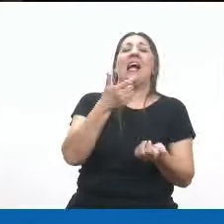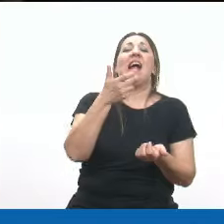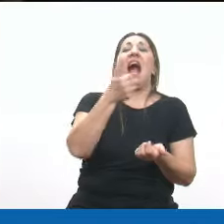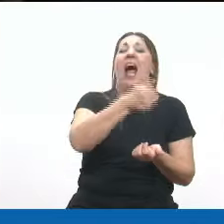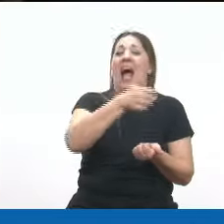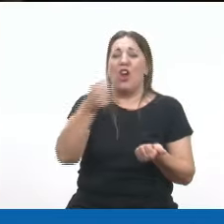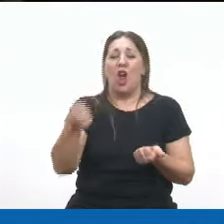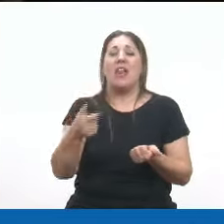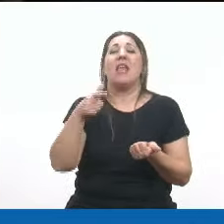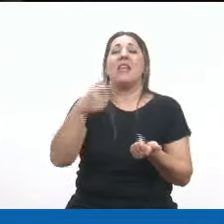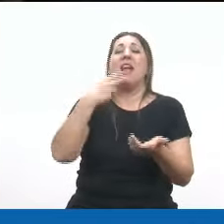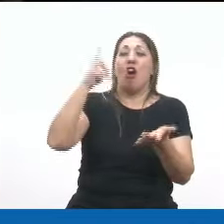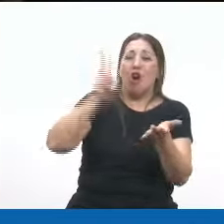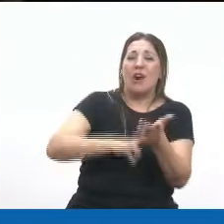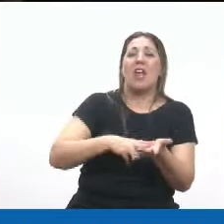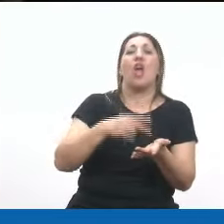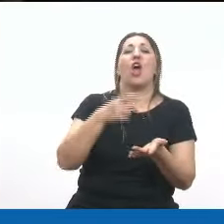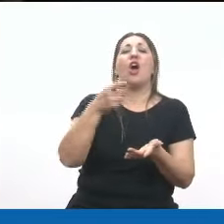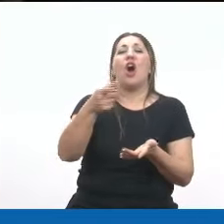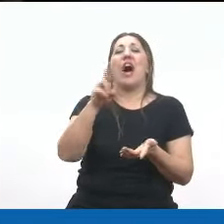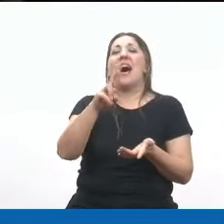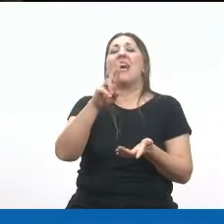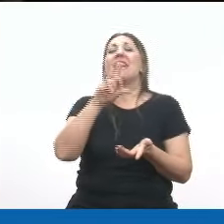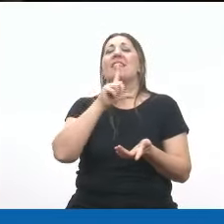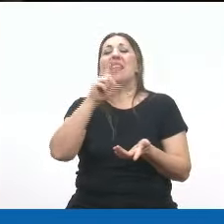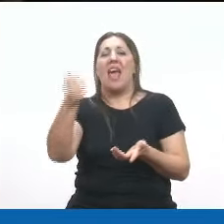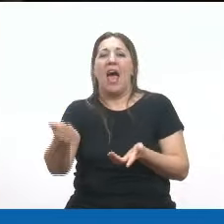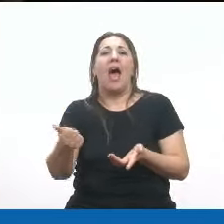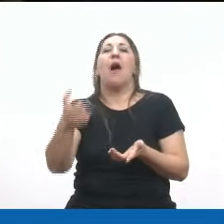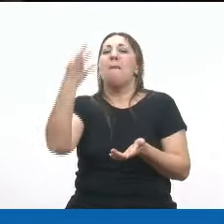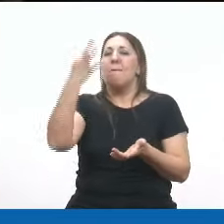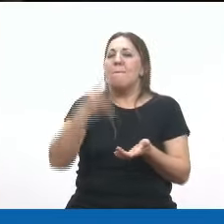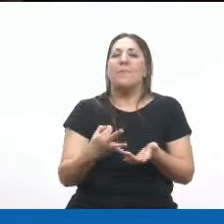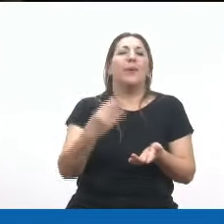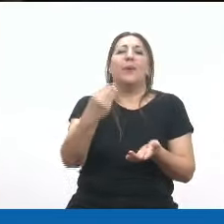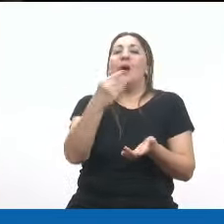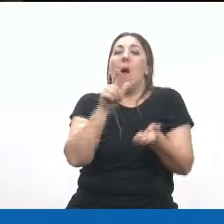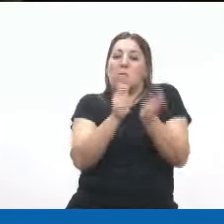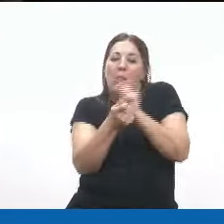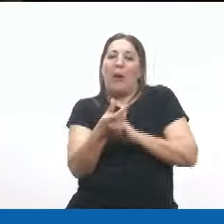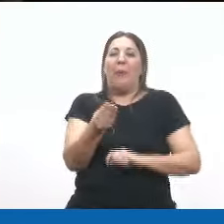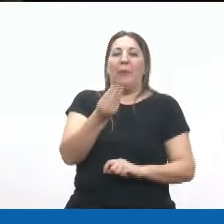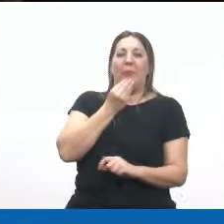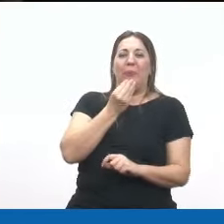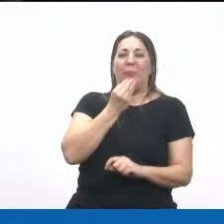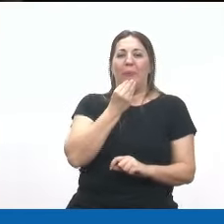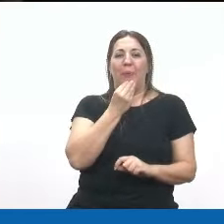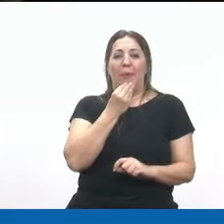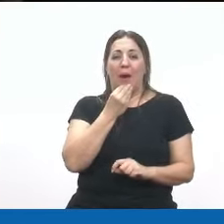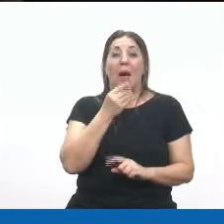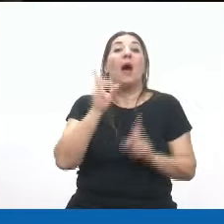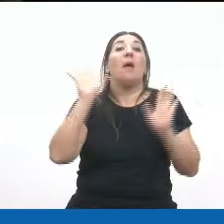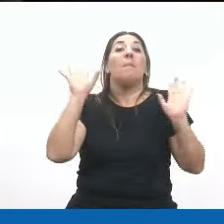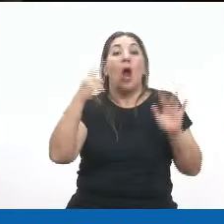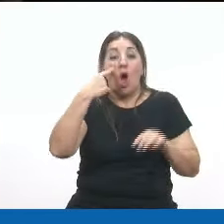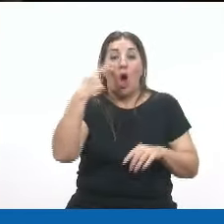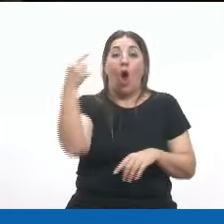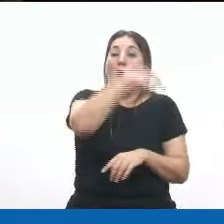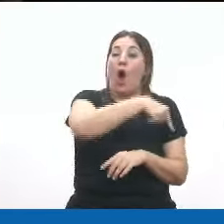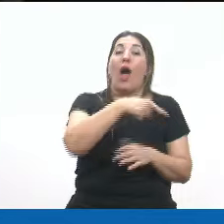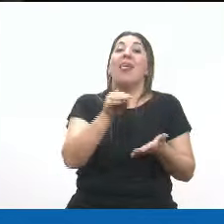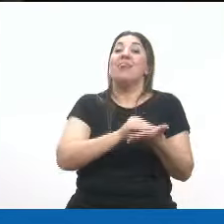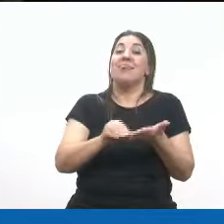correo le están haciendo modificaciones de maquillaje pero pueden insistir en diputados eh que